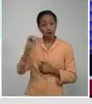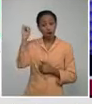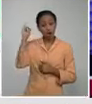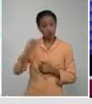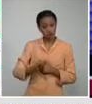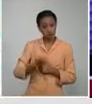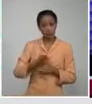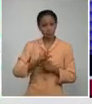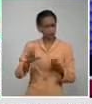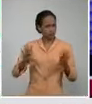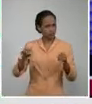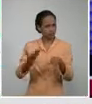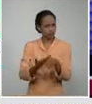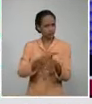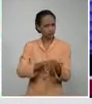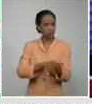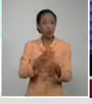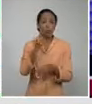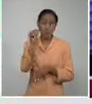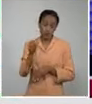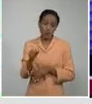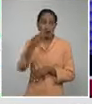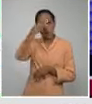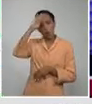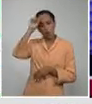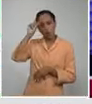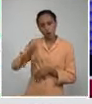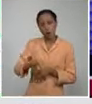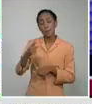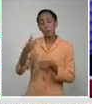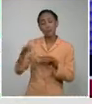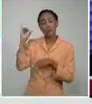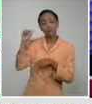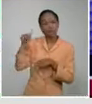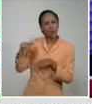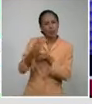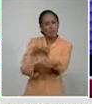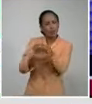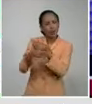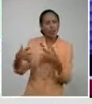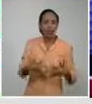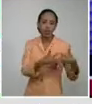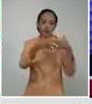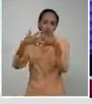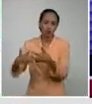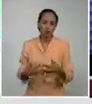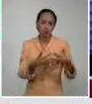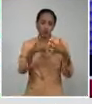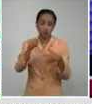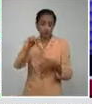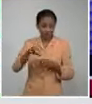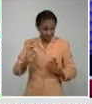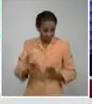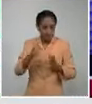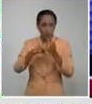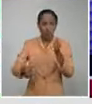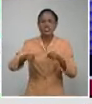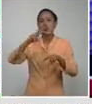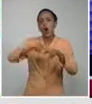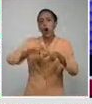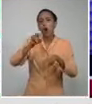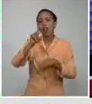dicho, un viajero cubano procedente de los Estados Unidos, de la provincia de Holguín,